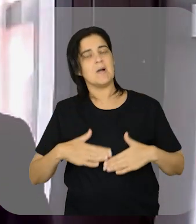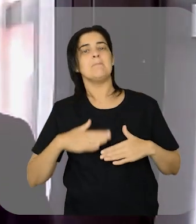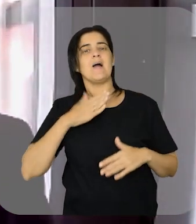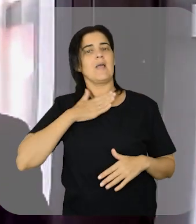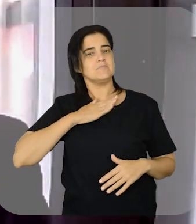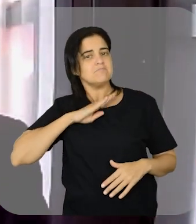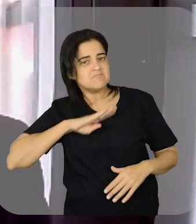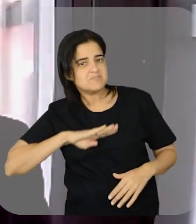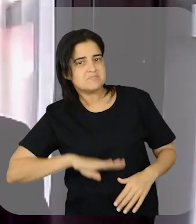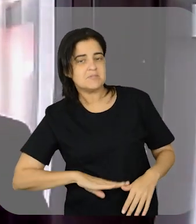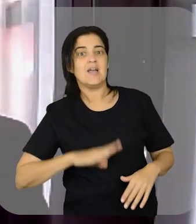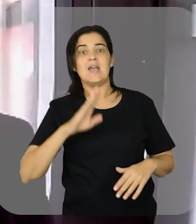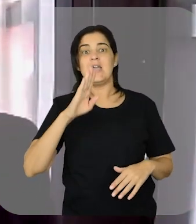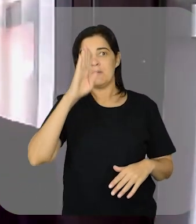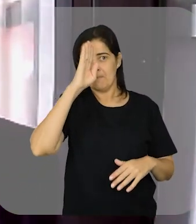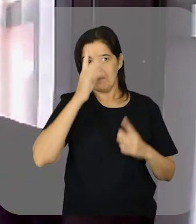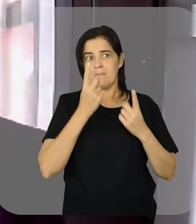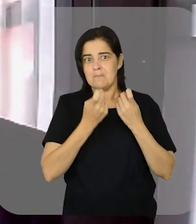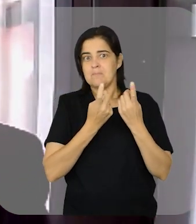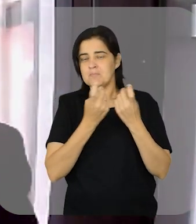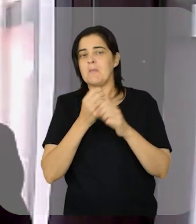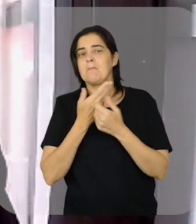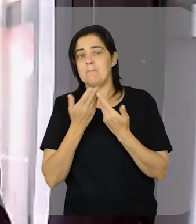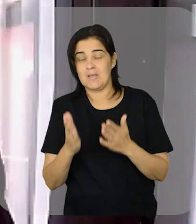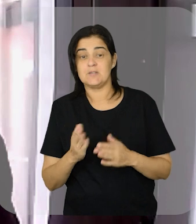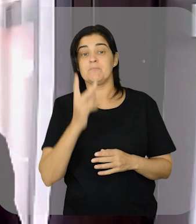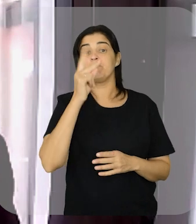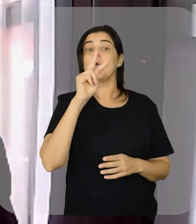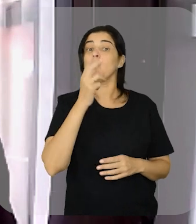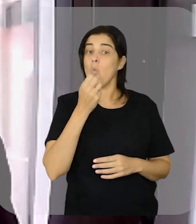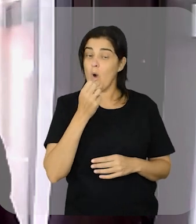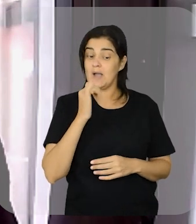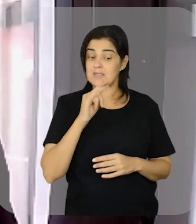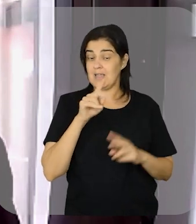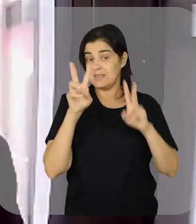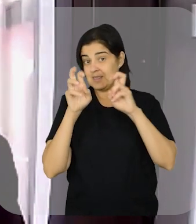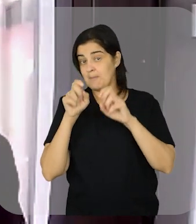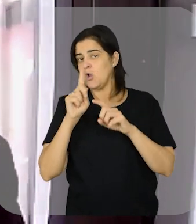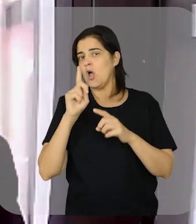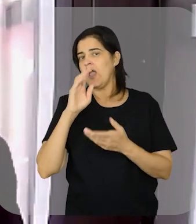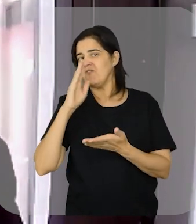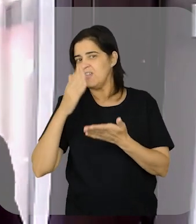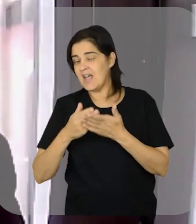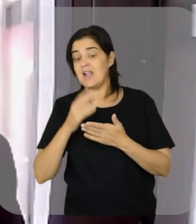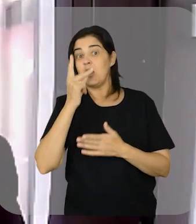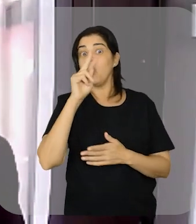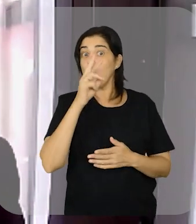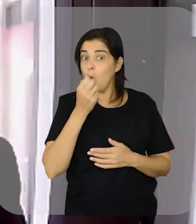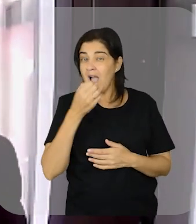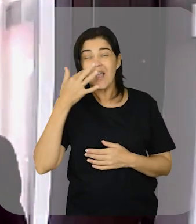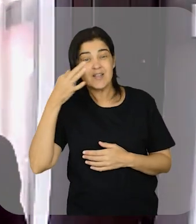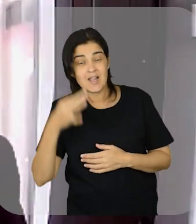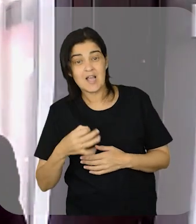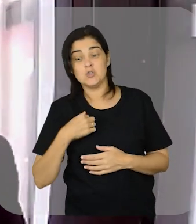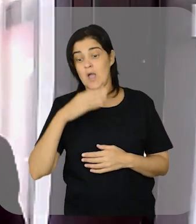baje y el conocimiento ocurra. Y en cuanto al DUA, definitivamente, no es solamente para el final, sino creo que el DUA, yo